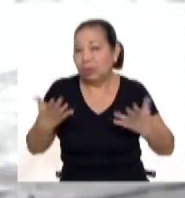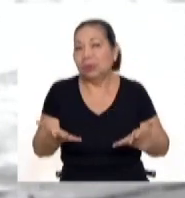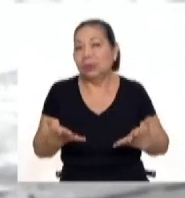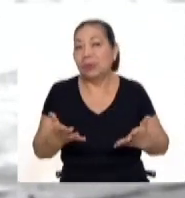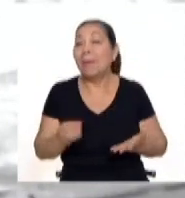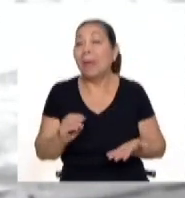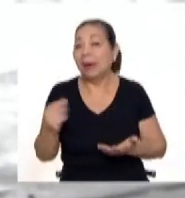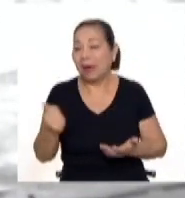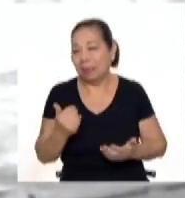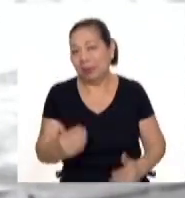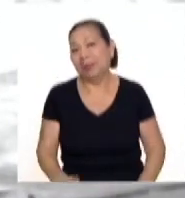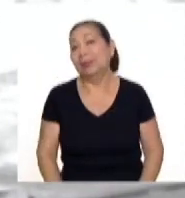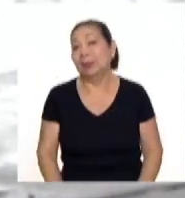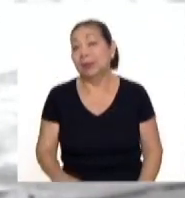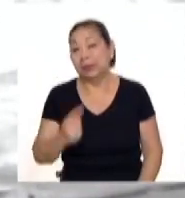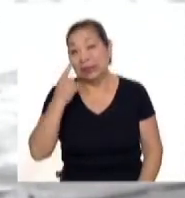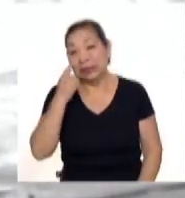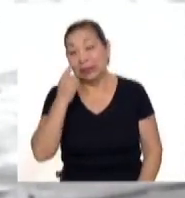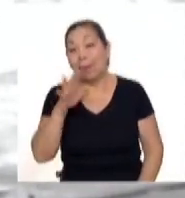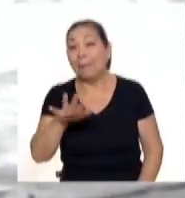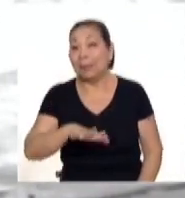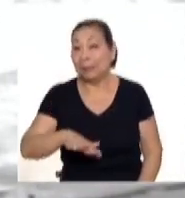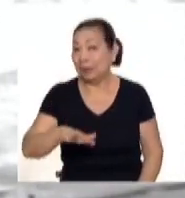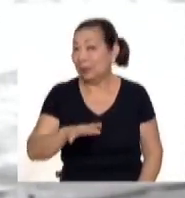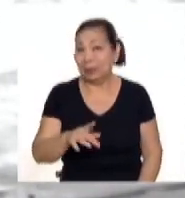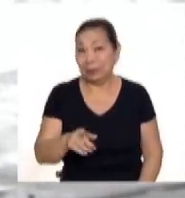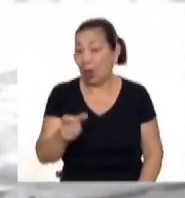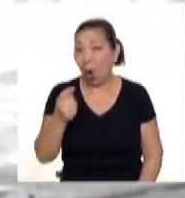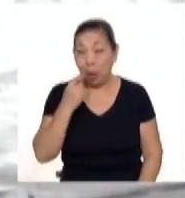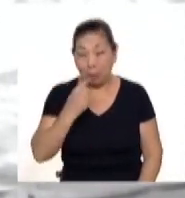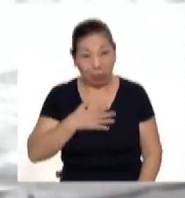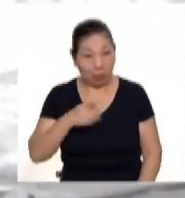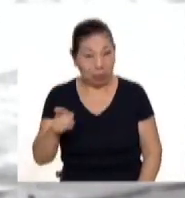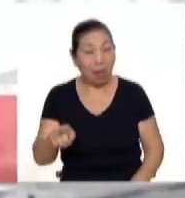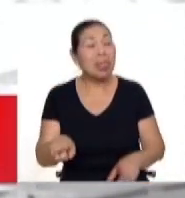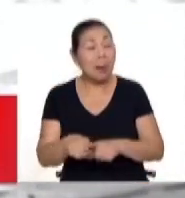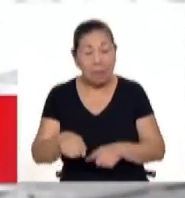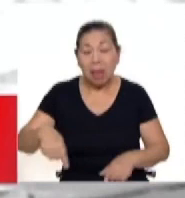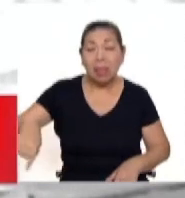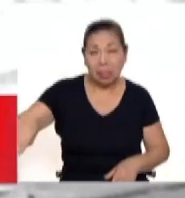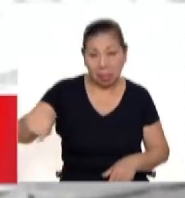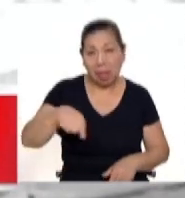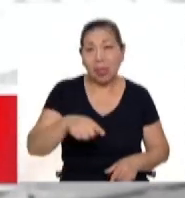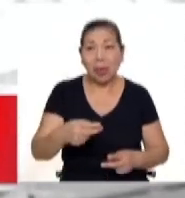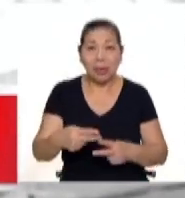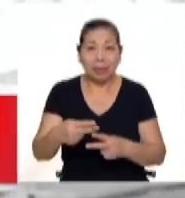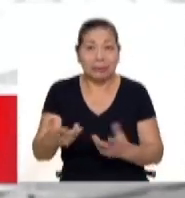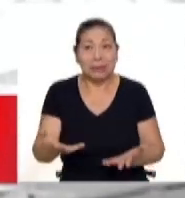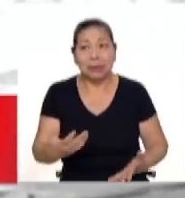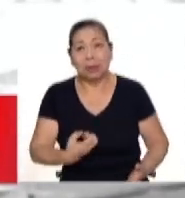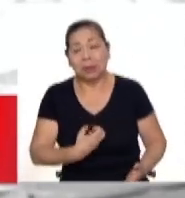realice lo más pronto posible para tranquilidad no solamente del empresario, sino de todos los